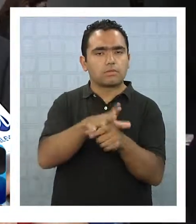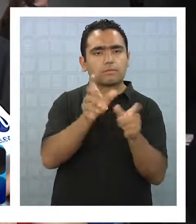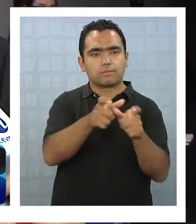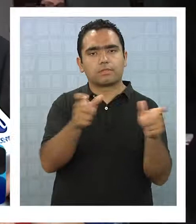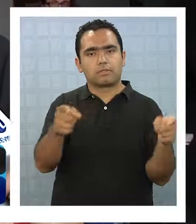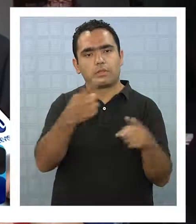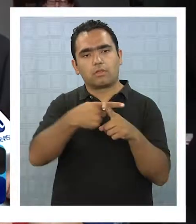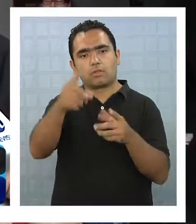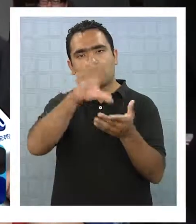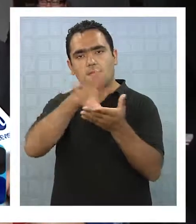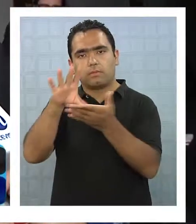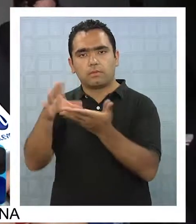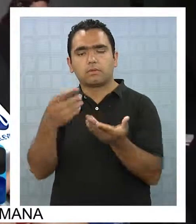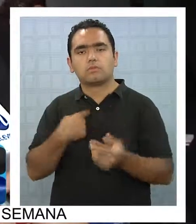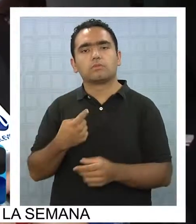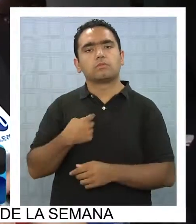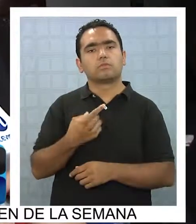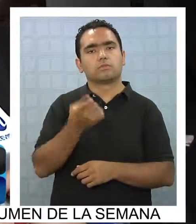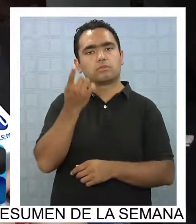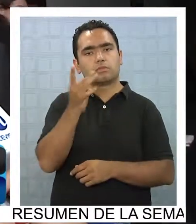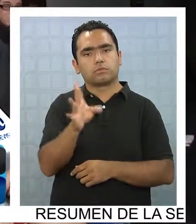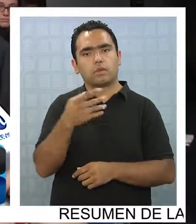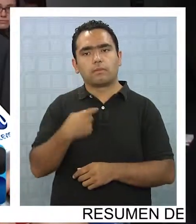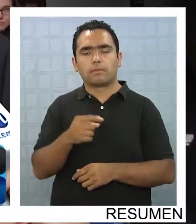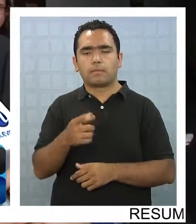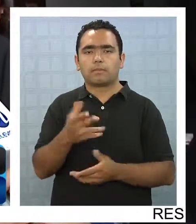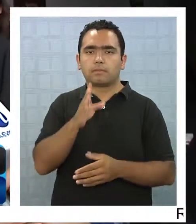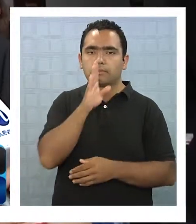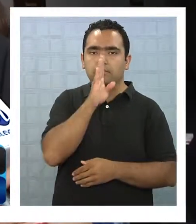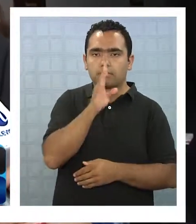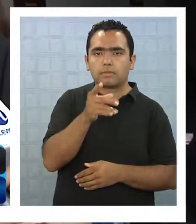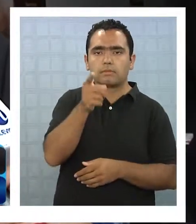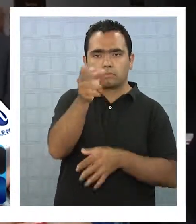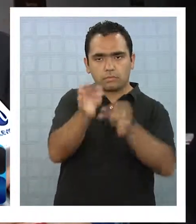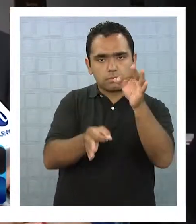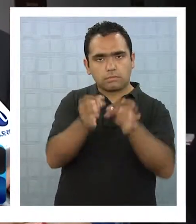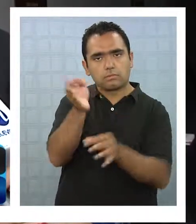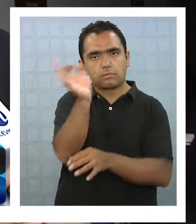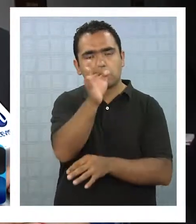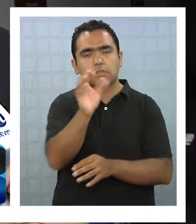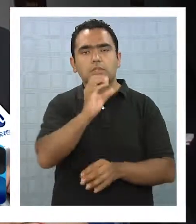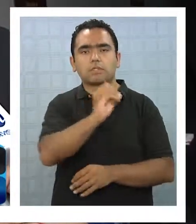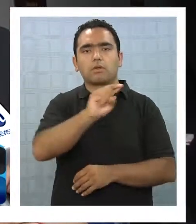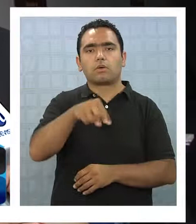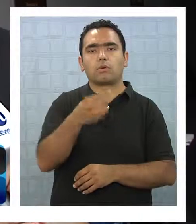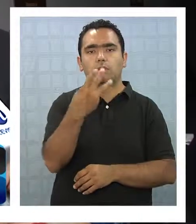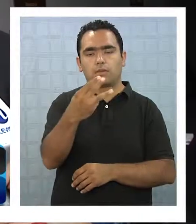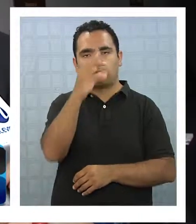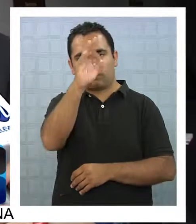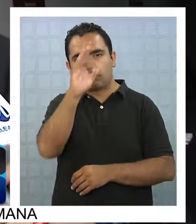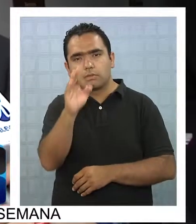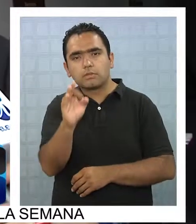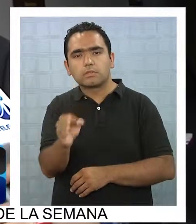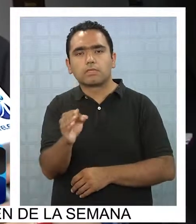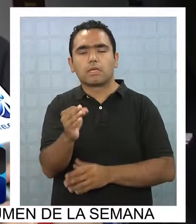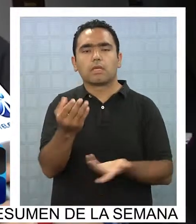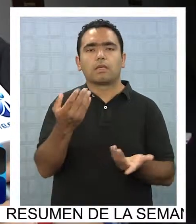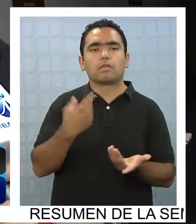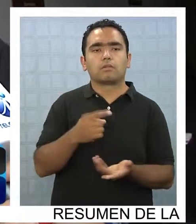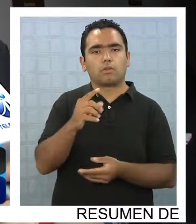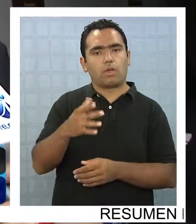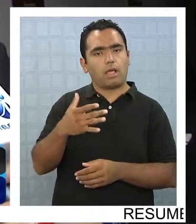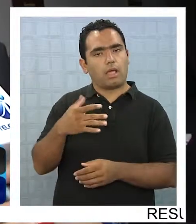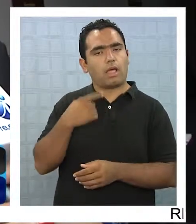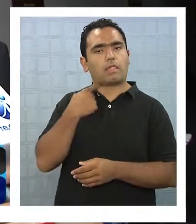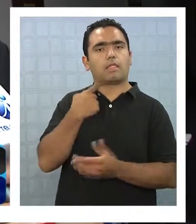Yo me remito a lo que ha dicho la Fiscalía, solo el 0,3% de los delitos perpetrados en la región de Tarapacá